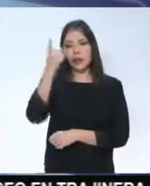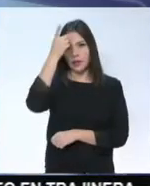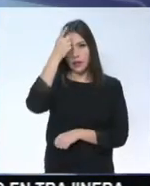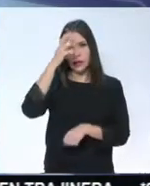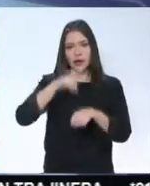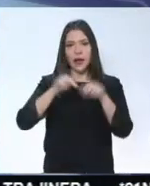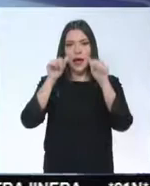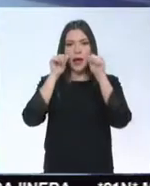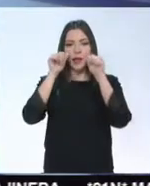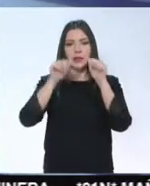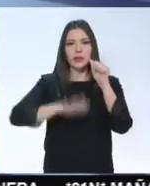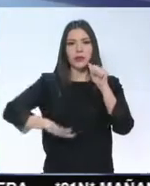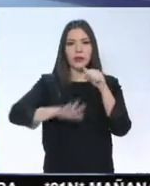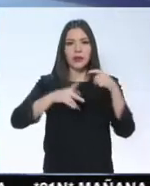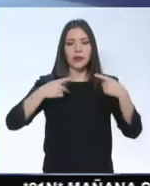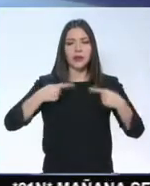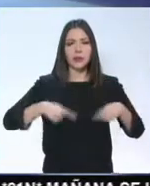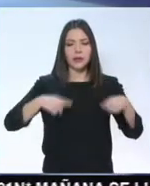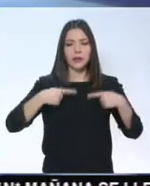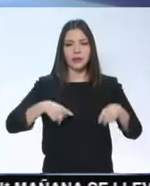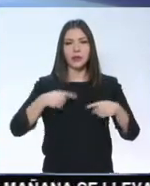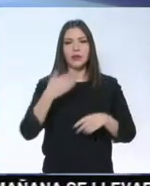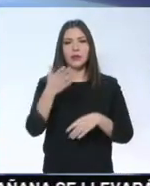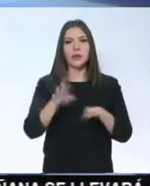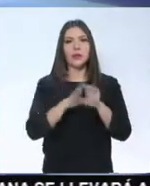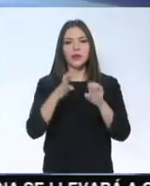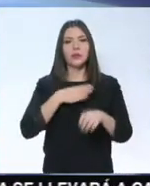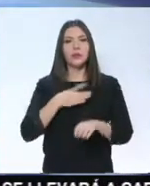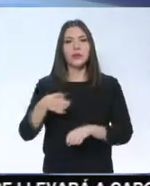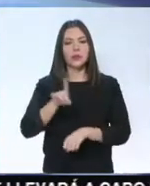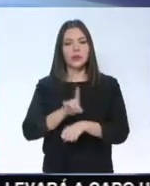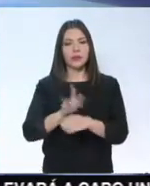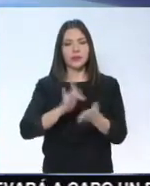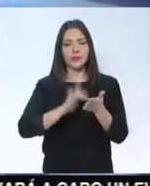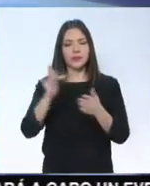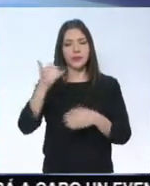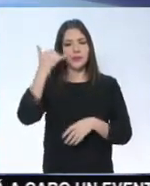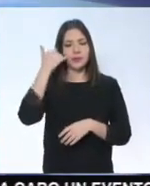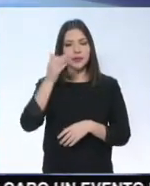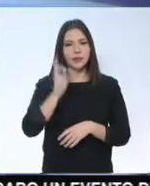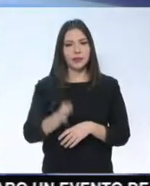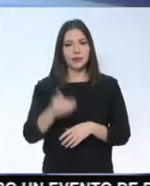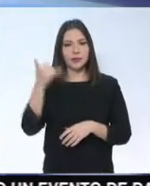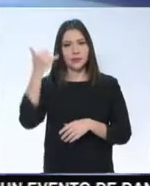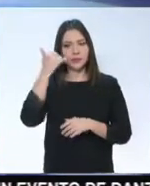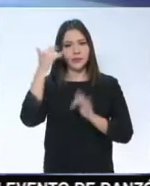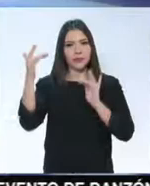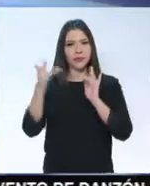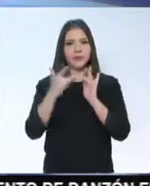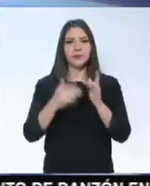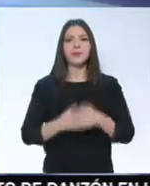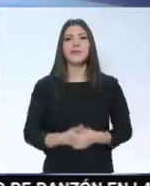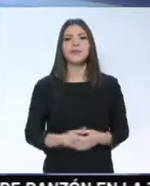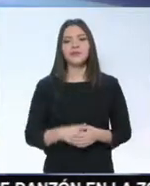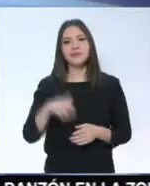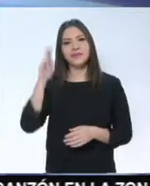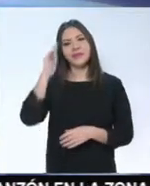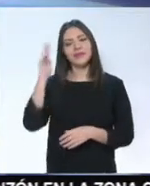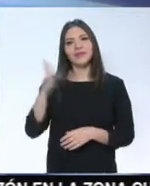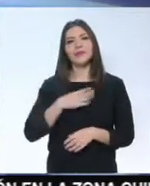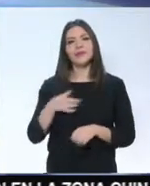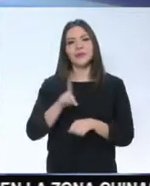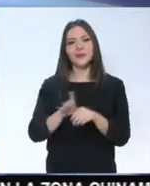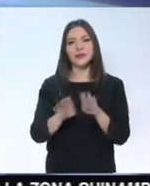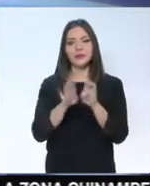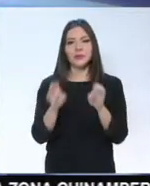de la Agencia Digital de Innovación Pública. ¿Cómo está? Muy buenos días. Gracias por tomarnos la llamada. Hola Alejandra, ¿qué tal? Buenos días, ¿cómo te encuentras? Muy bien, muchas gracias.